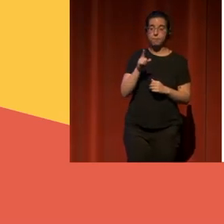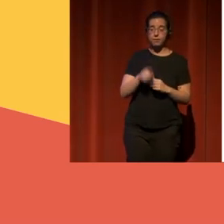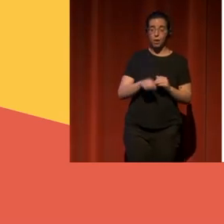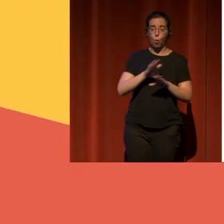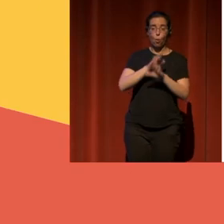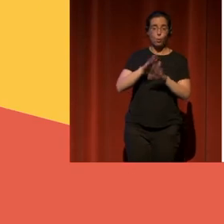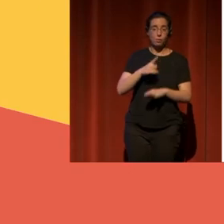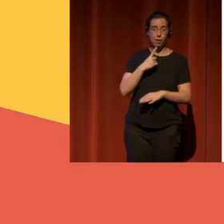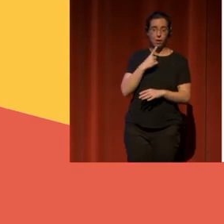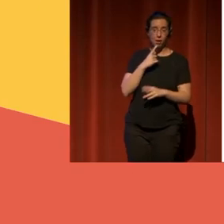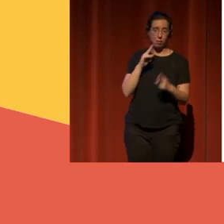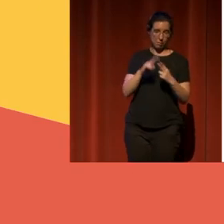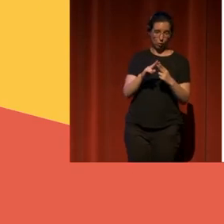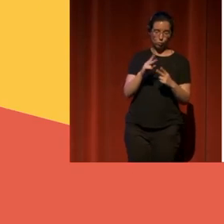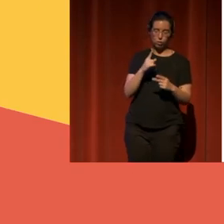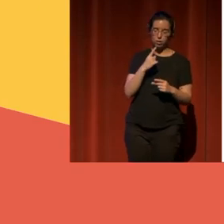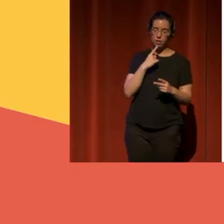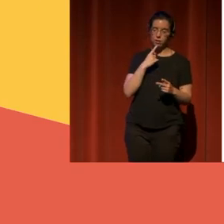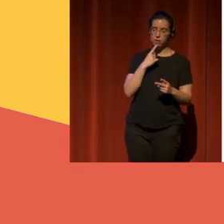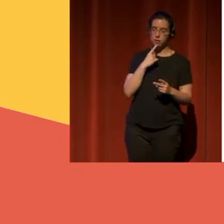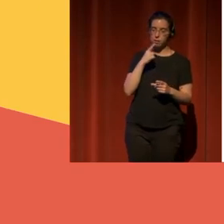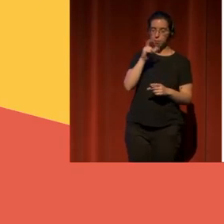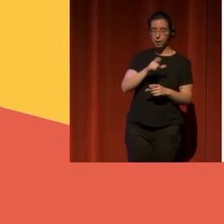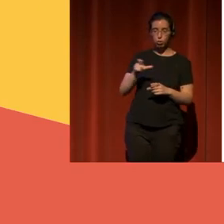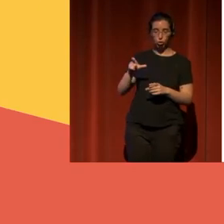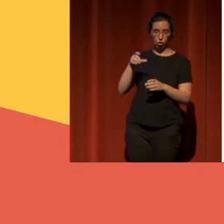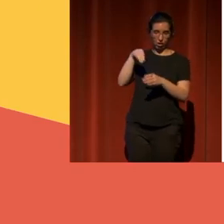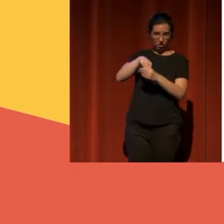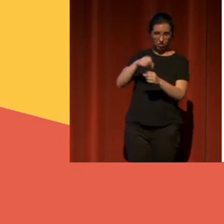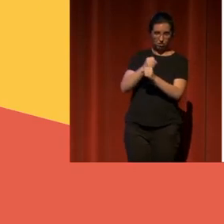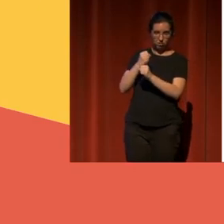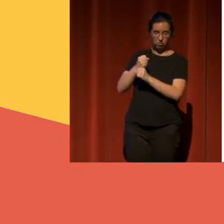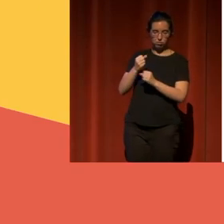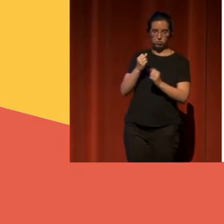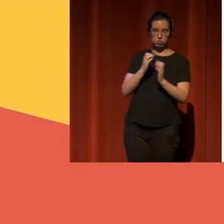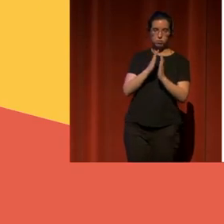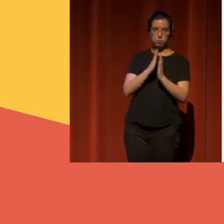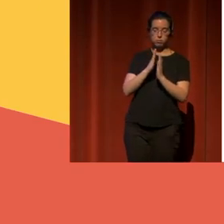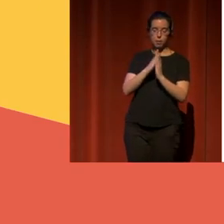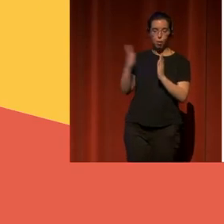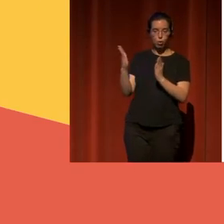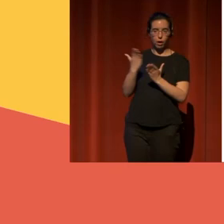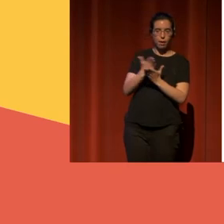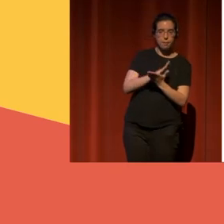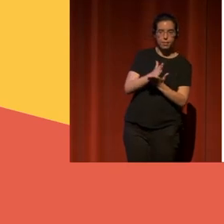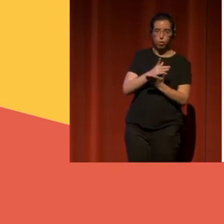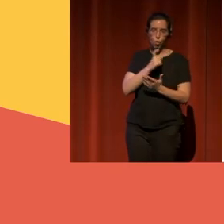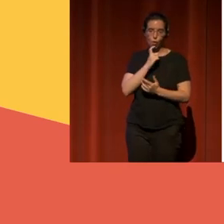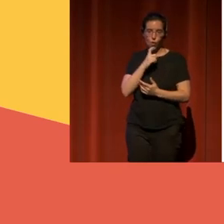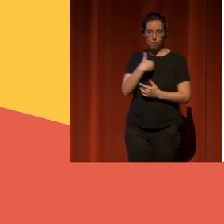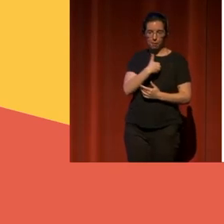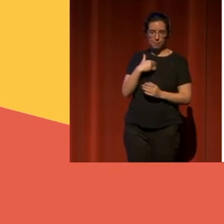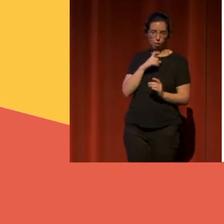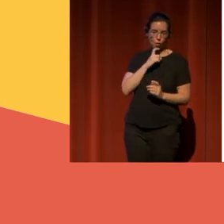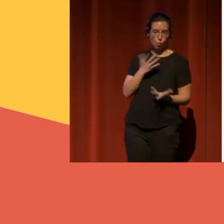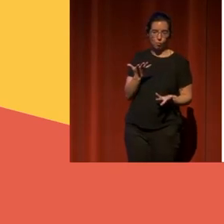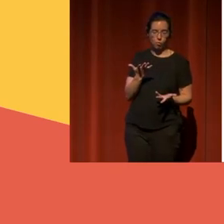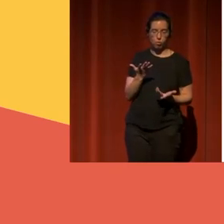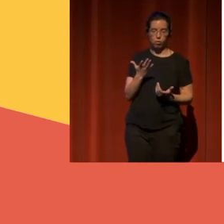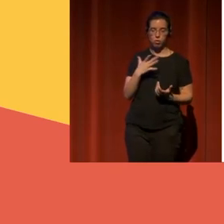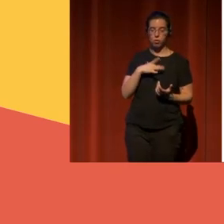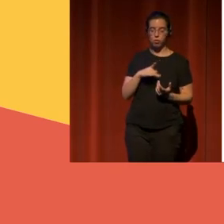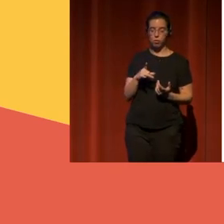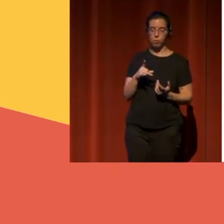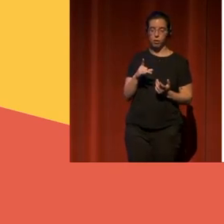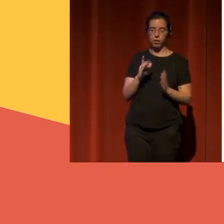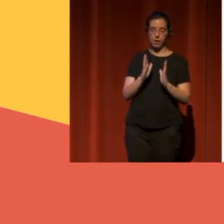última pregunta, ¿cómo puede el personal bibliotecario ejercer un papel mediador ante este tipo de obras? Bueno, decir que por un lado,